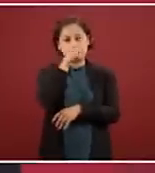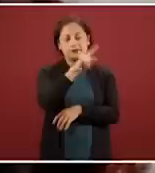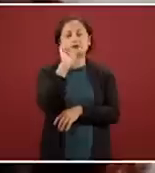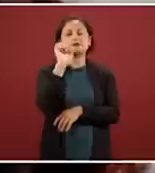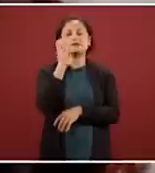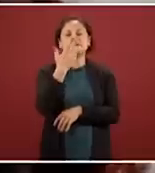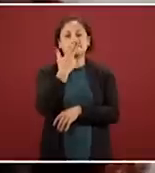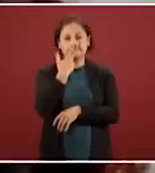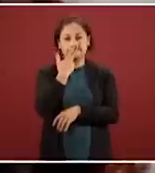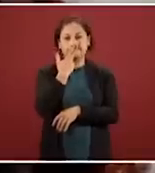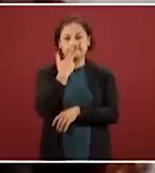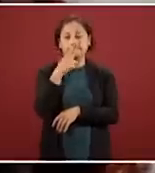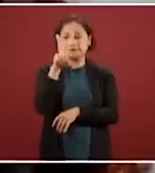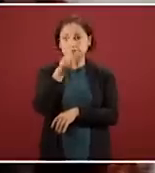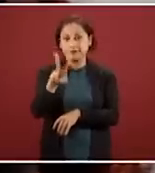el viernes 10.